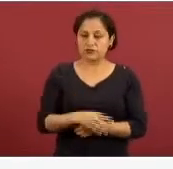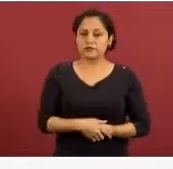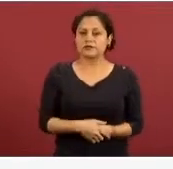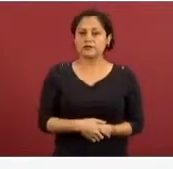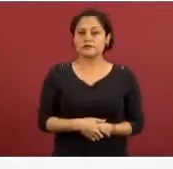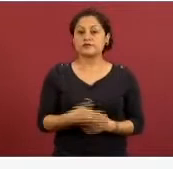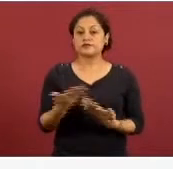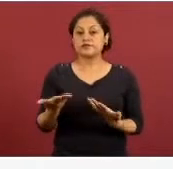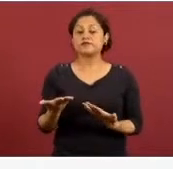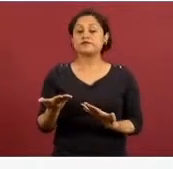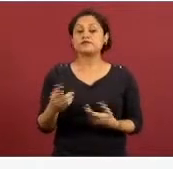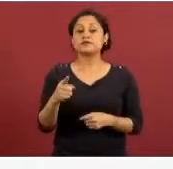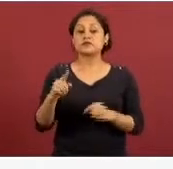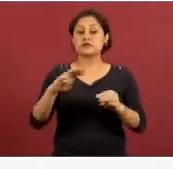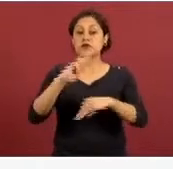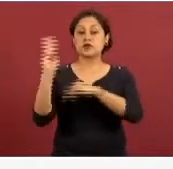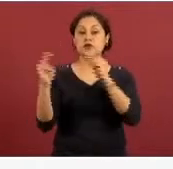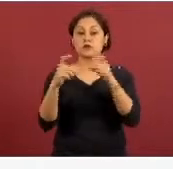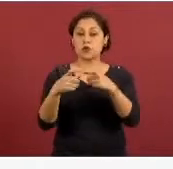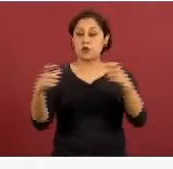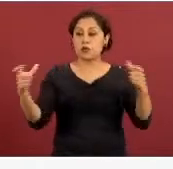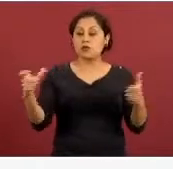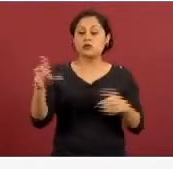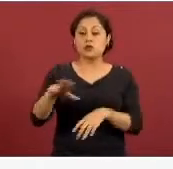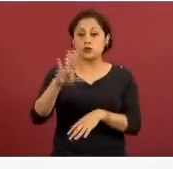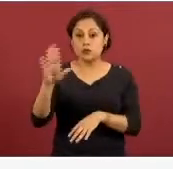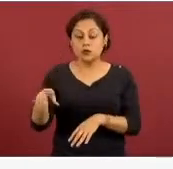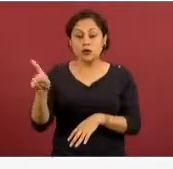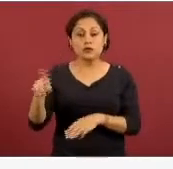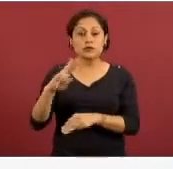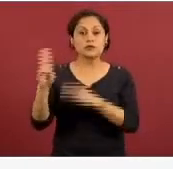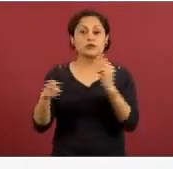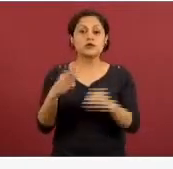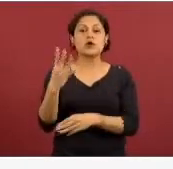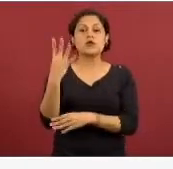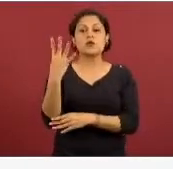de letalidad global que tenemos en este momento a nivel mundial del